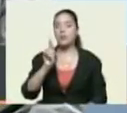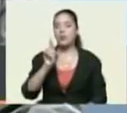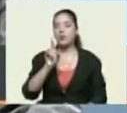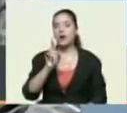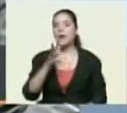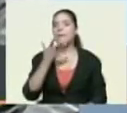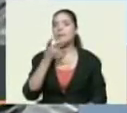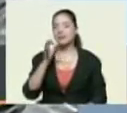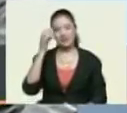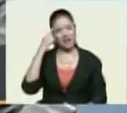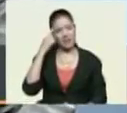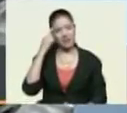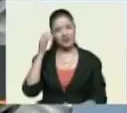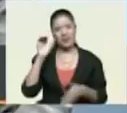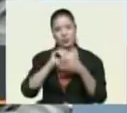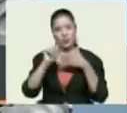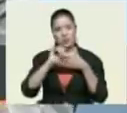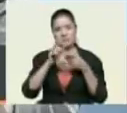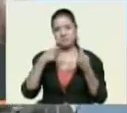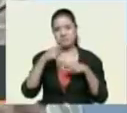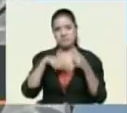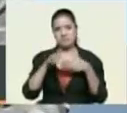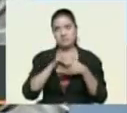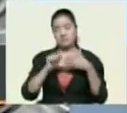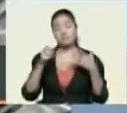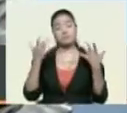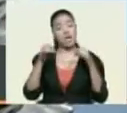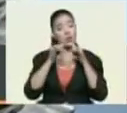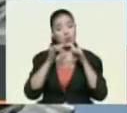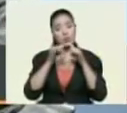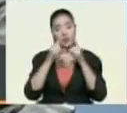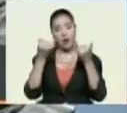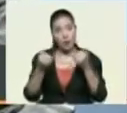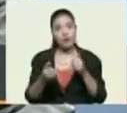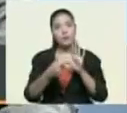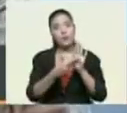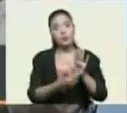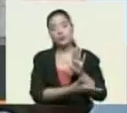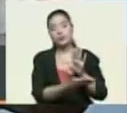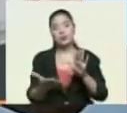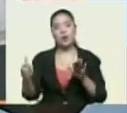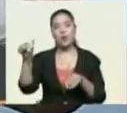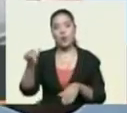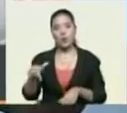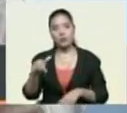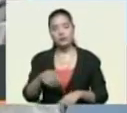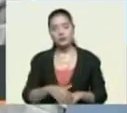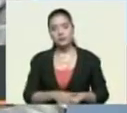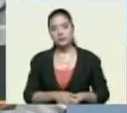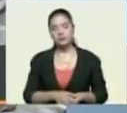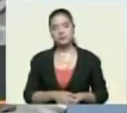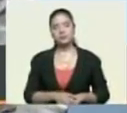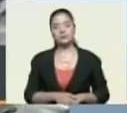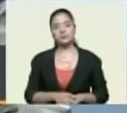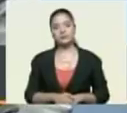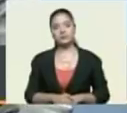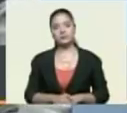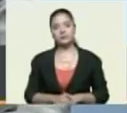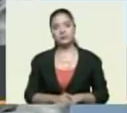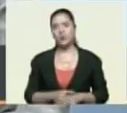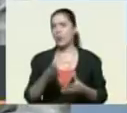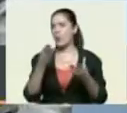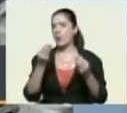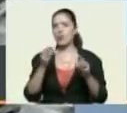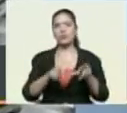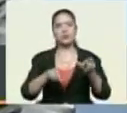de Cadivis en COEX. Esa es la gran noticia que quiero transmitir el día de hoy. Es decir, que ese día donde mucha